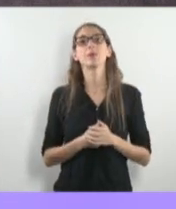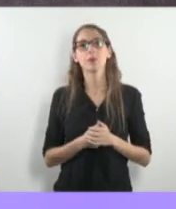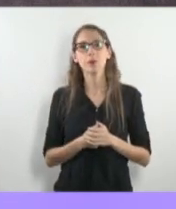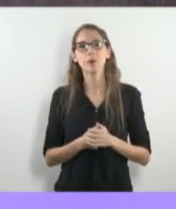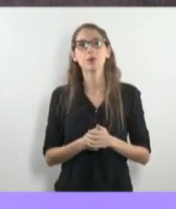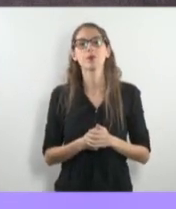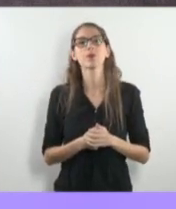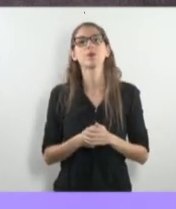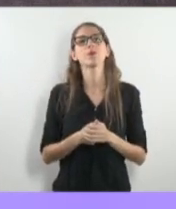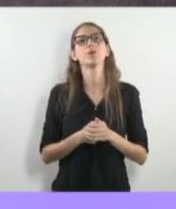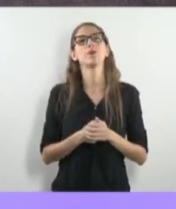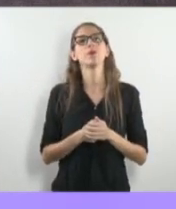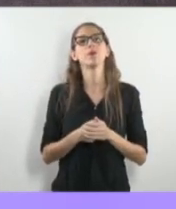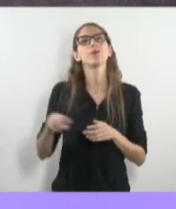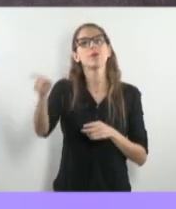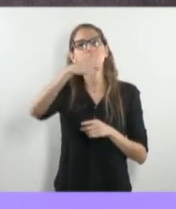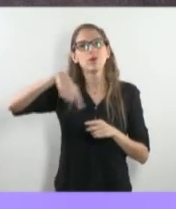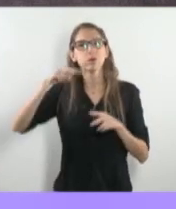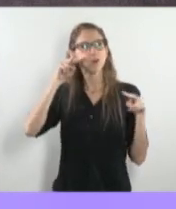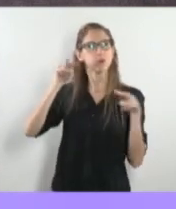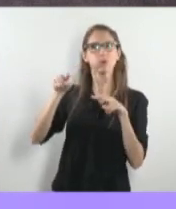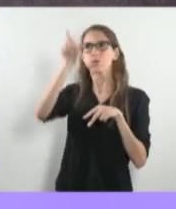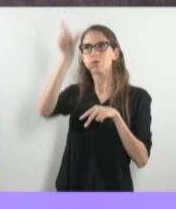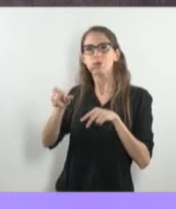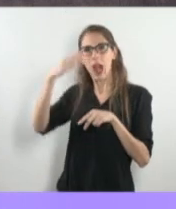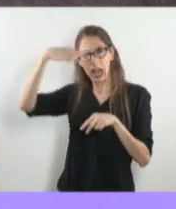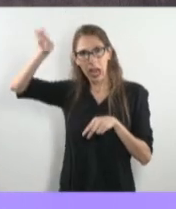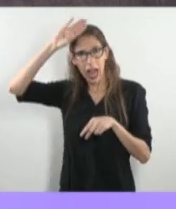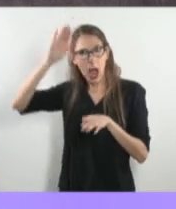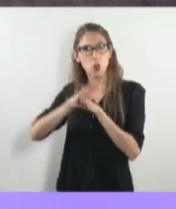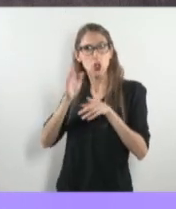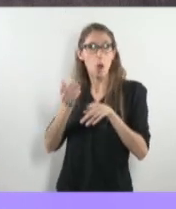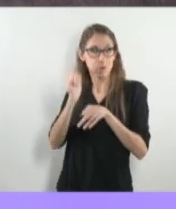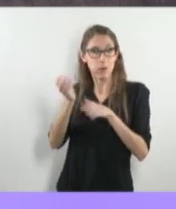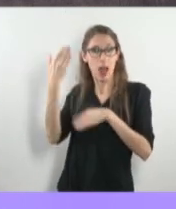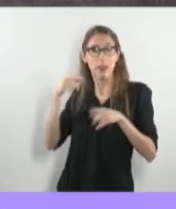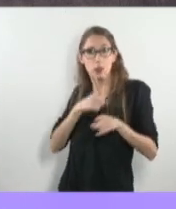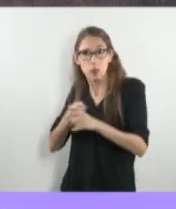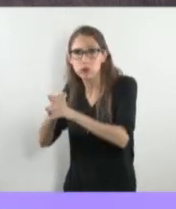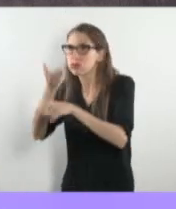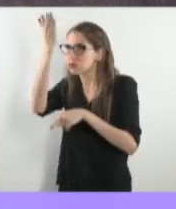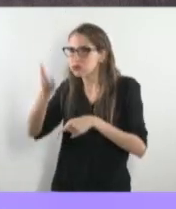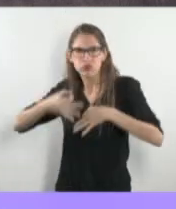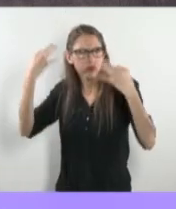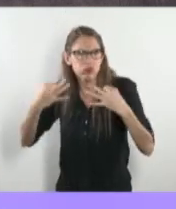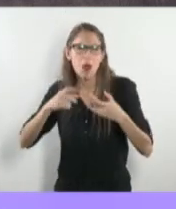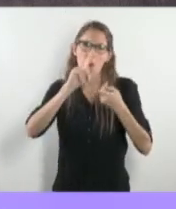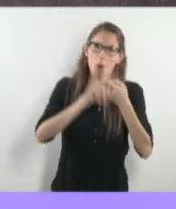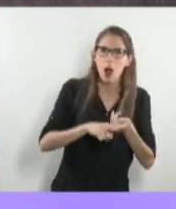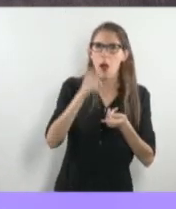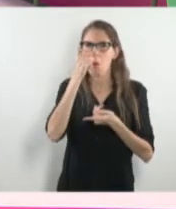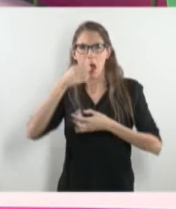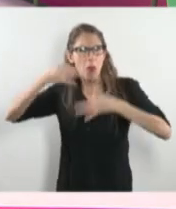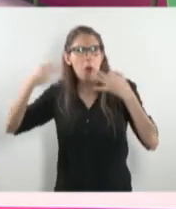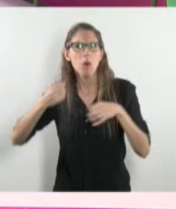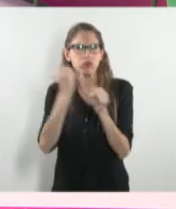la relación que hace un gaucho perseguido, que fue buen padre y marido, empeñoso y diligente,